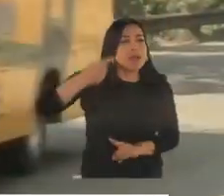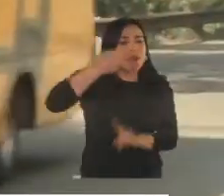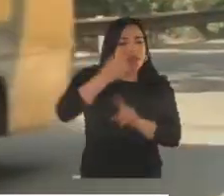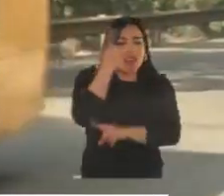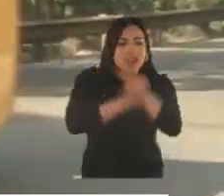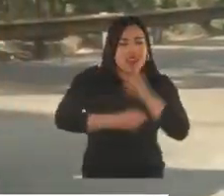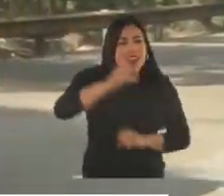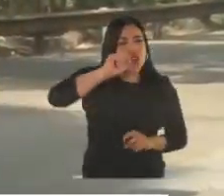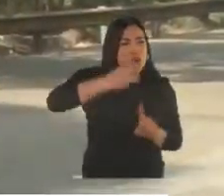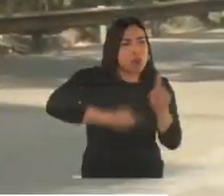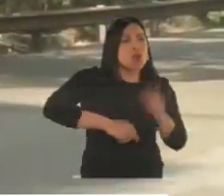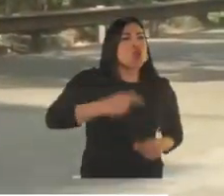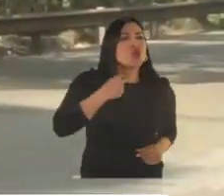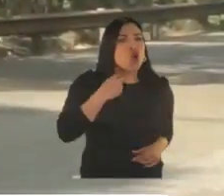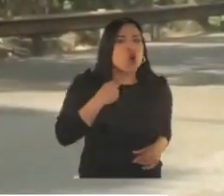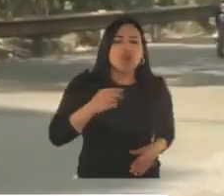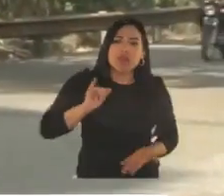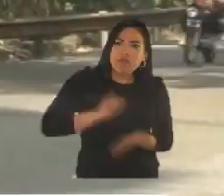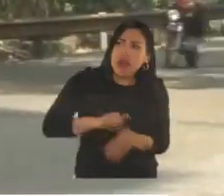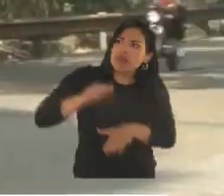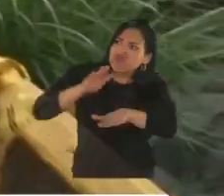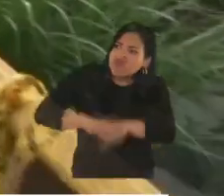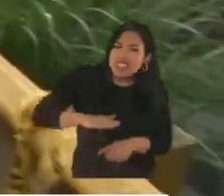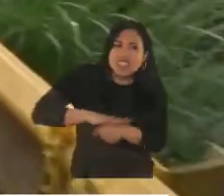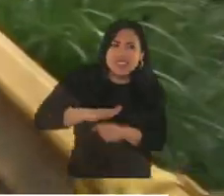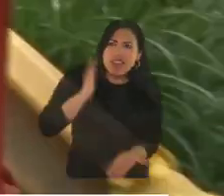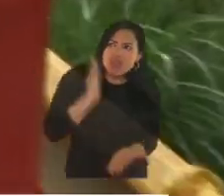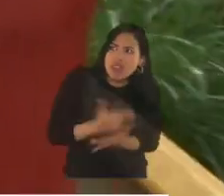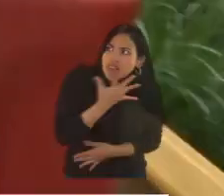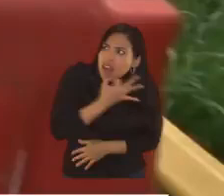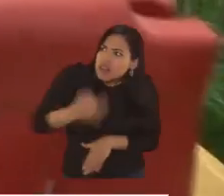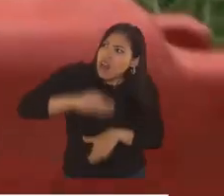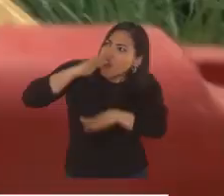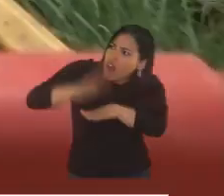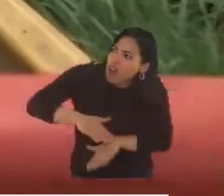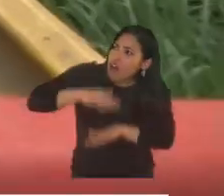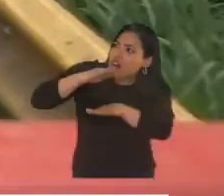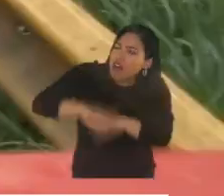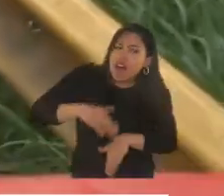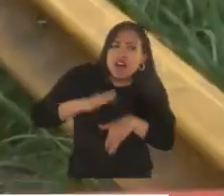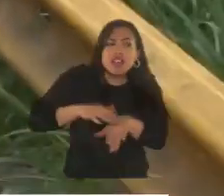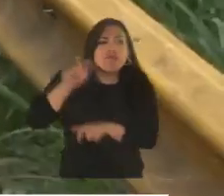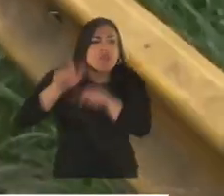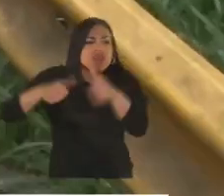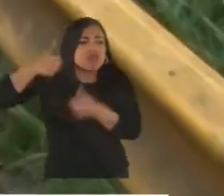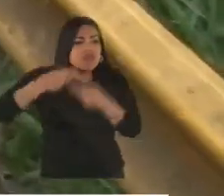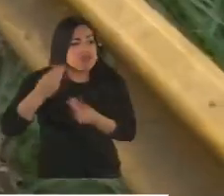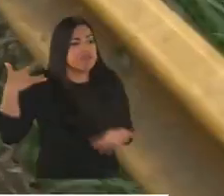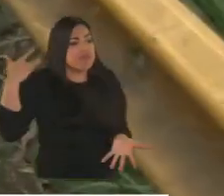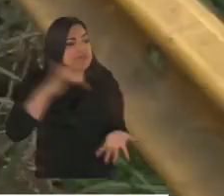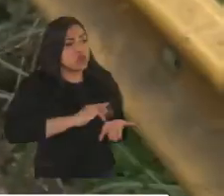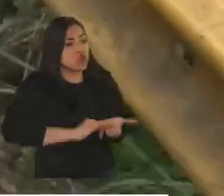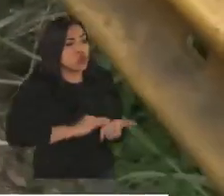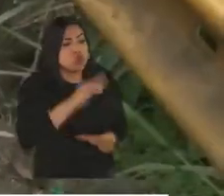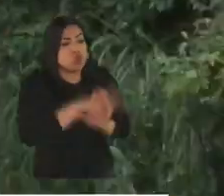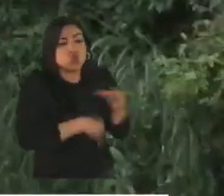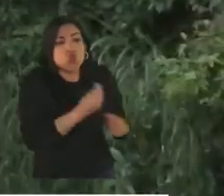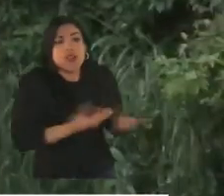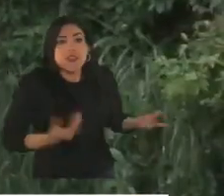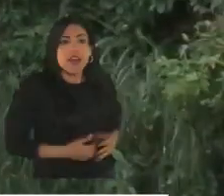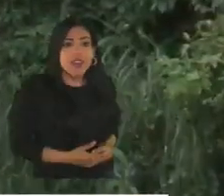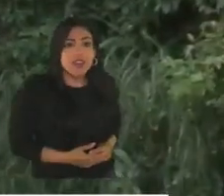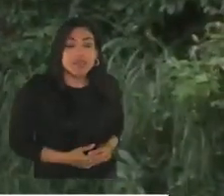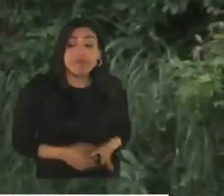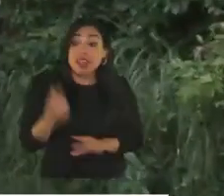la comunidad viene lidiando con la situación. Denuncian que a pesar de la gestión, nadie hace nada. Desde el 1 de noviembre estamos